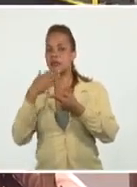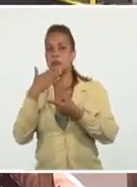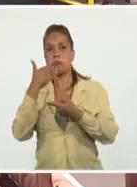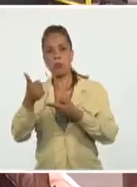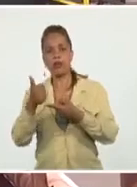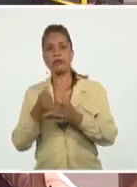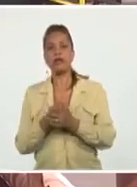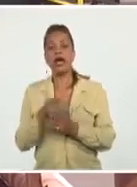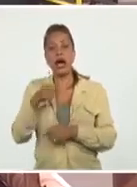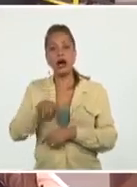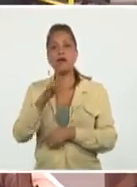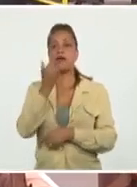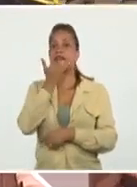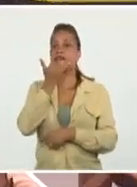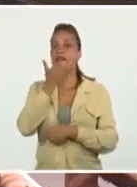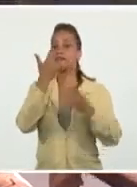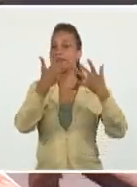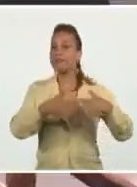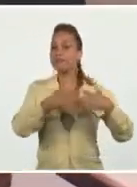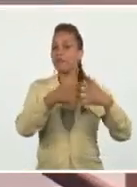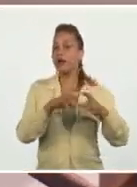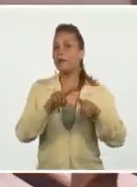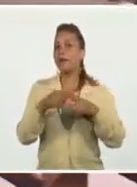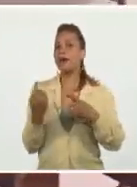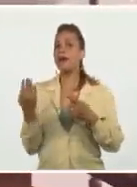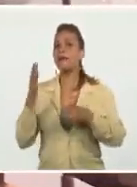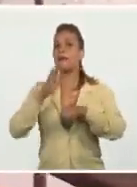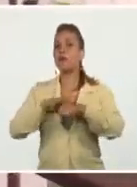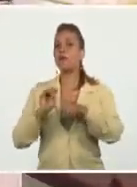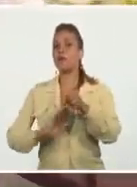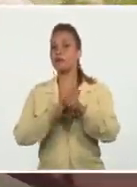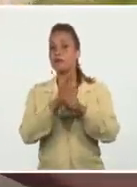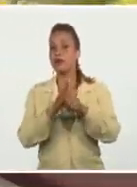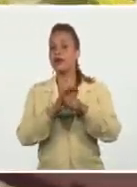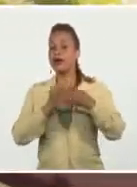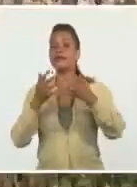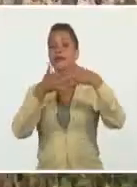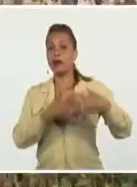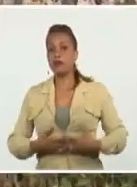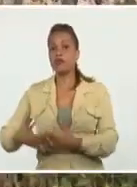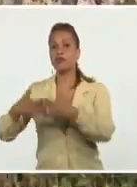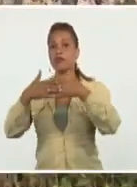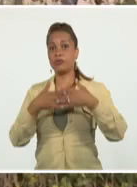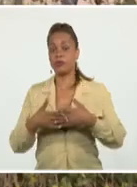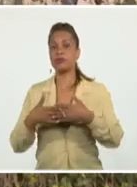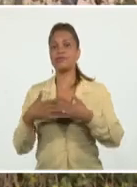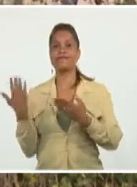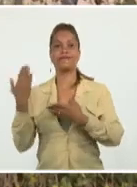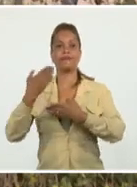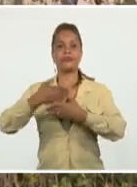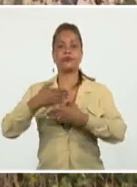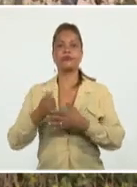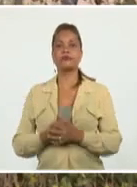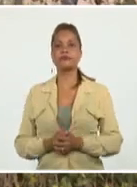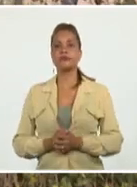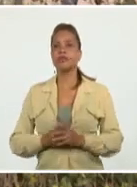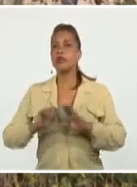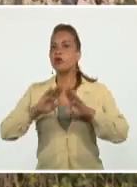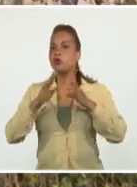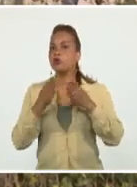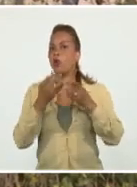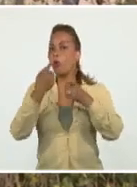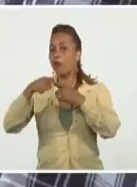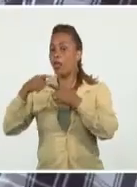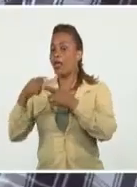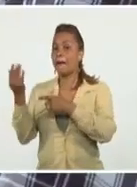afectada la fábrica por las limitaciones que impone el bloqueo norteamericano a cuba nuestro insumo incentivo general vienen del